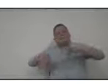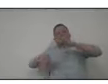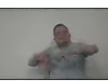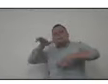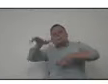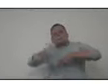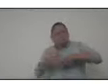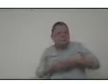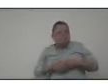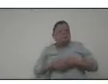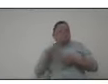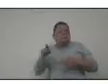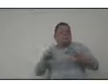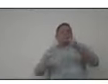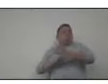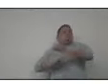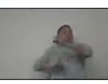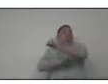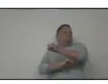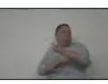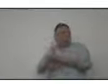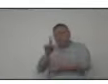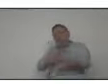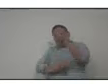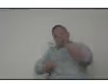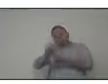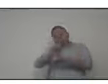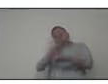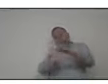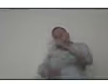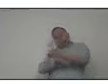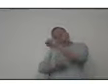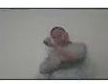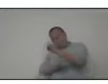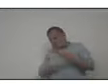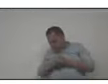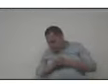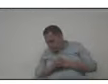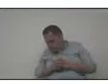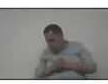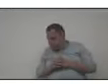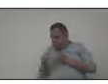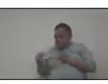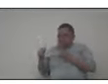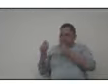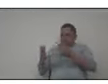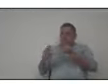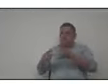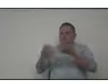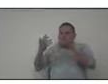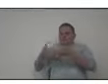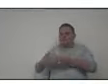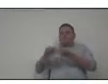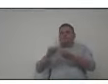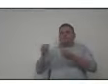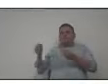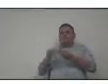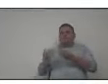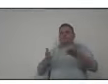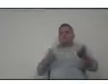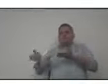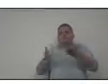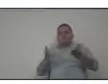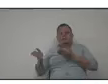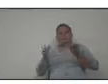más fortalecidos el año pasado, el cual fue poner en funcionamiento nuestro servidor,